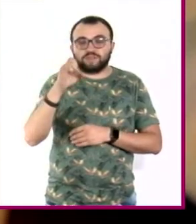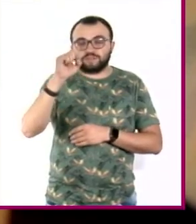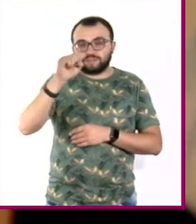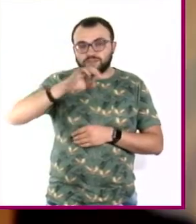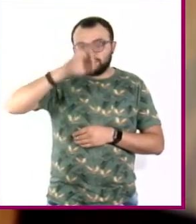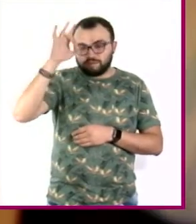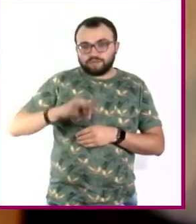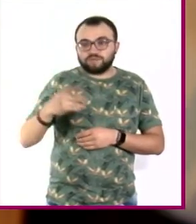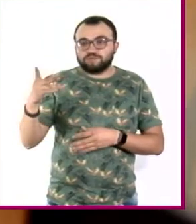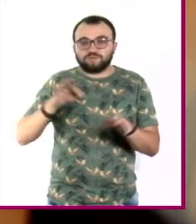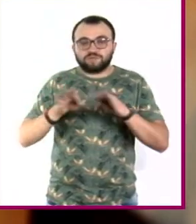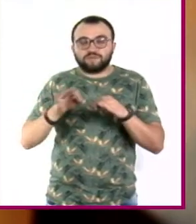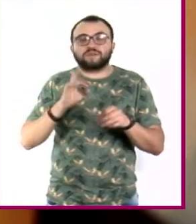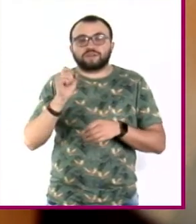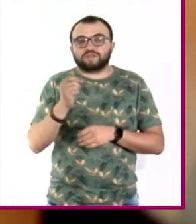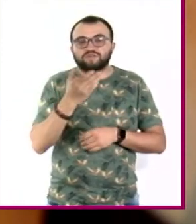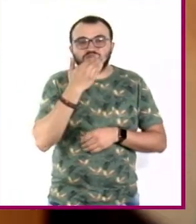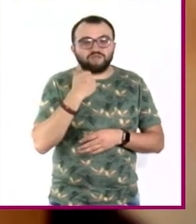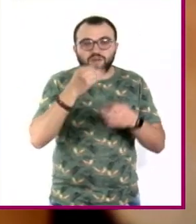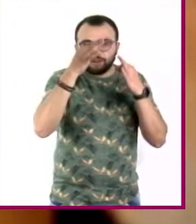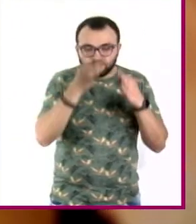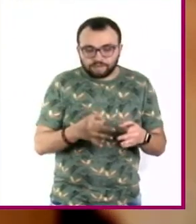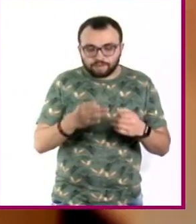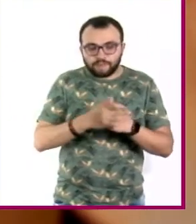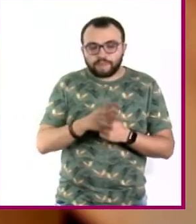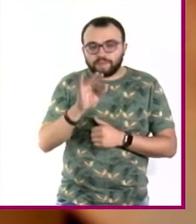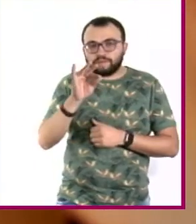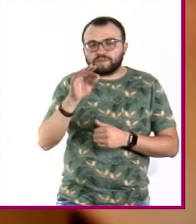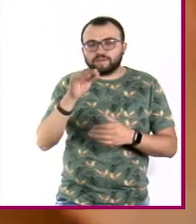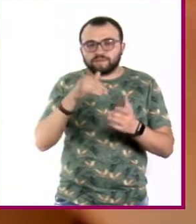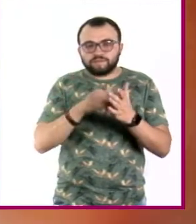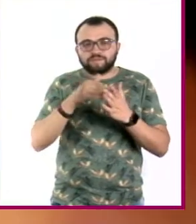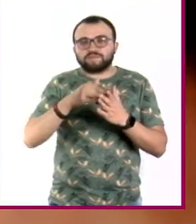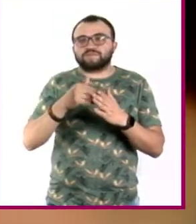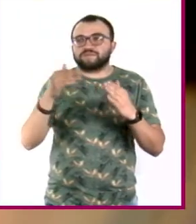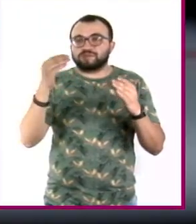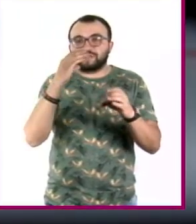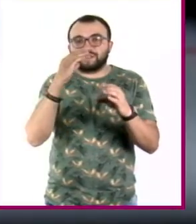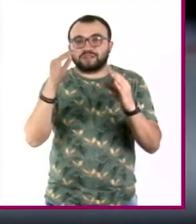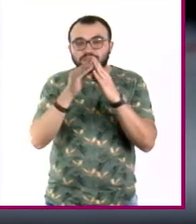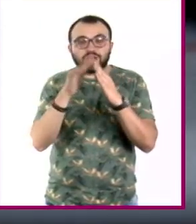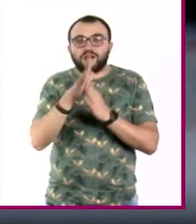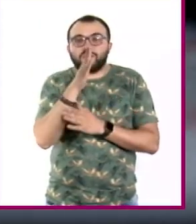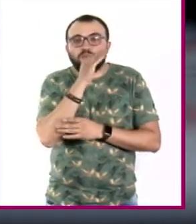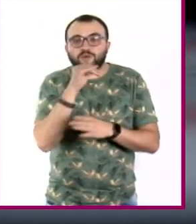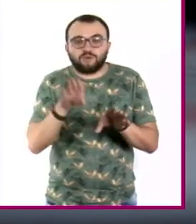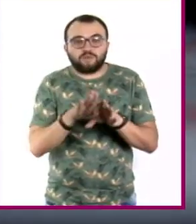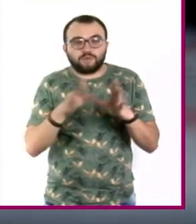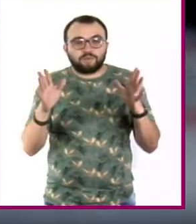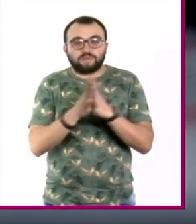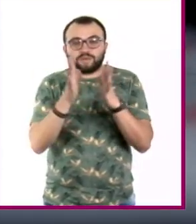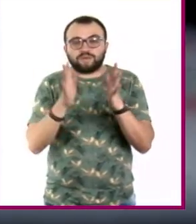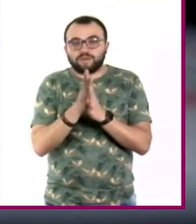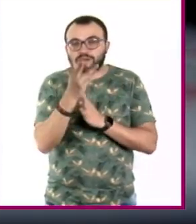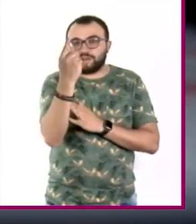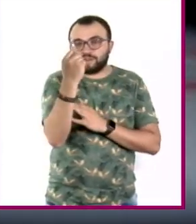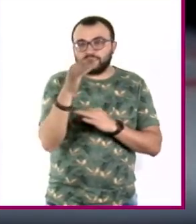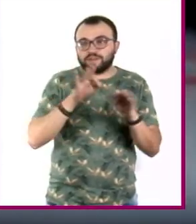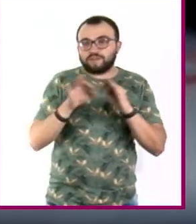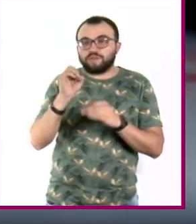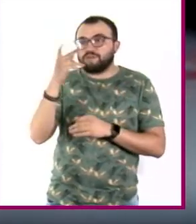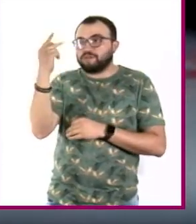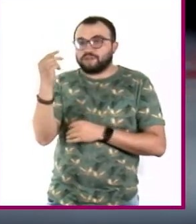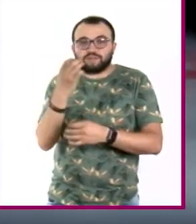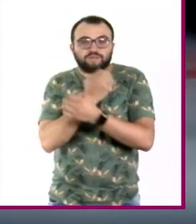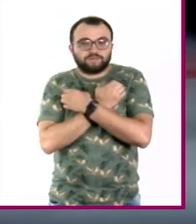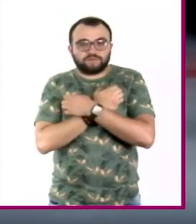manera informal. 40 millones de hogares sin conectividad a Internet que no pueden participar en teletrabajo o teleeducación.